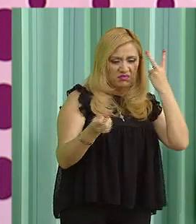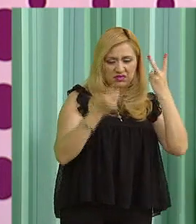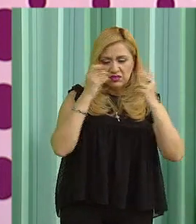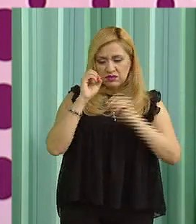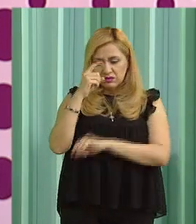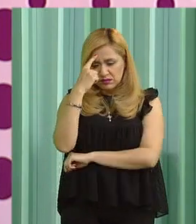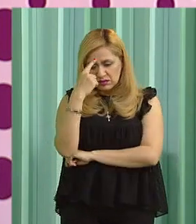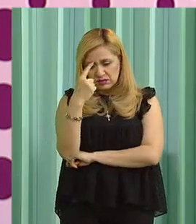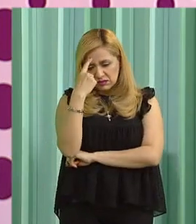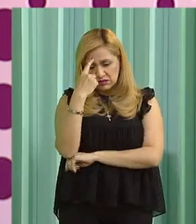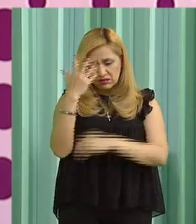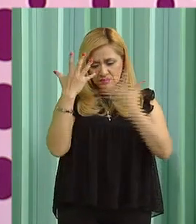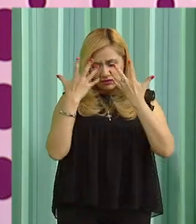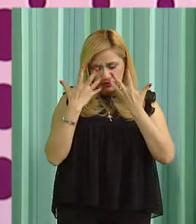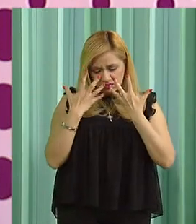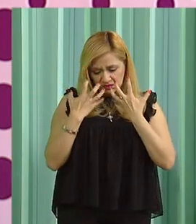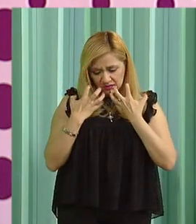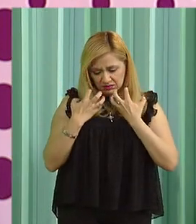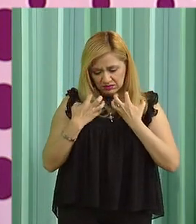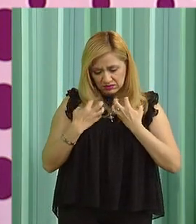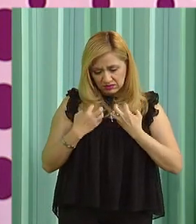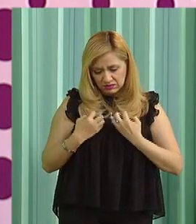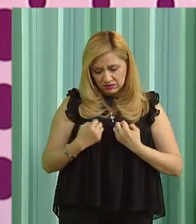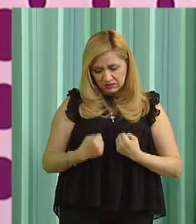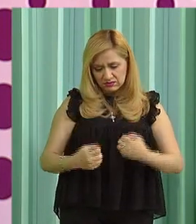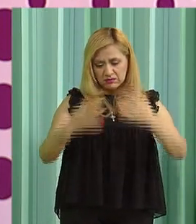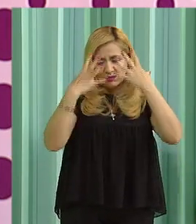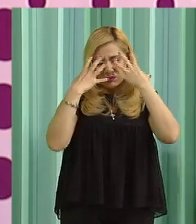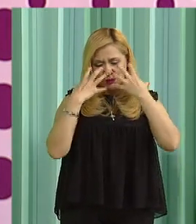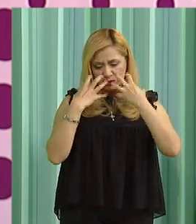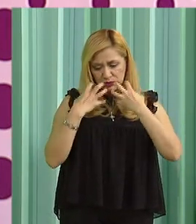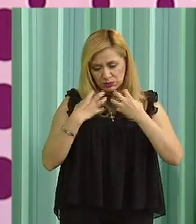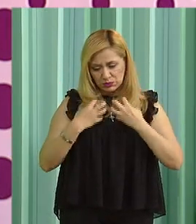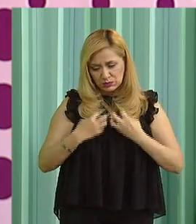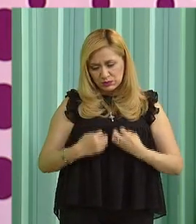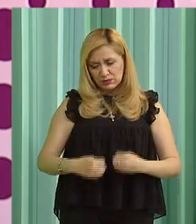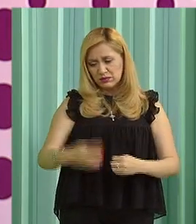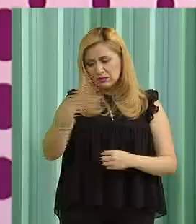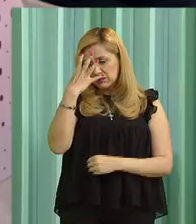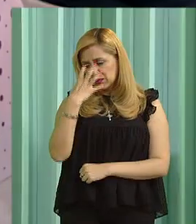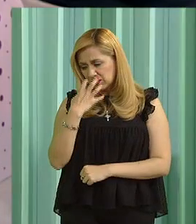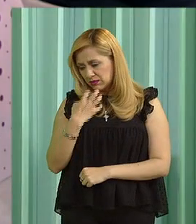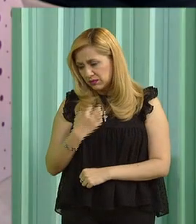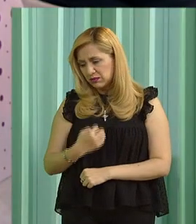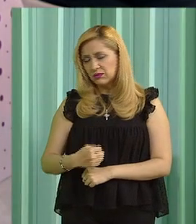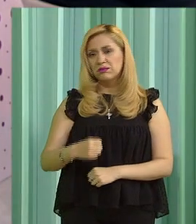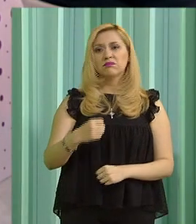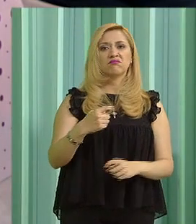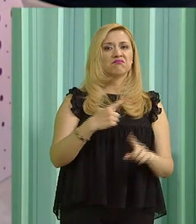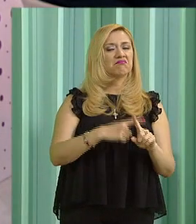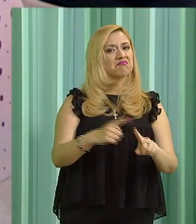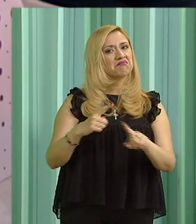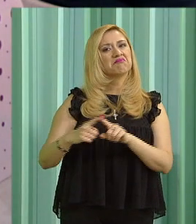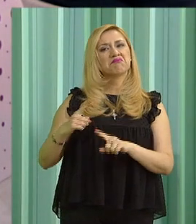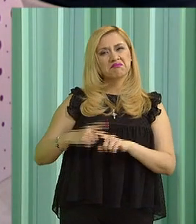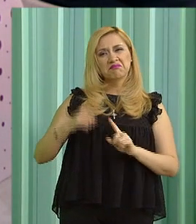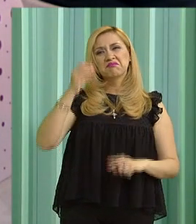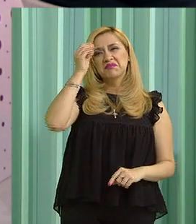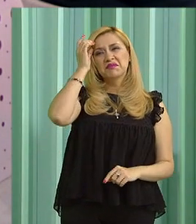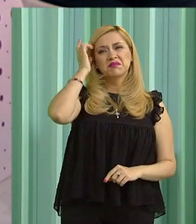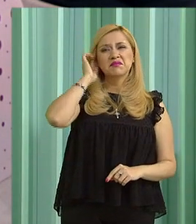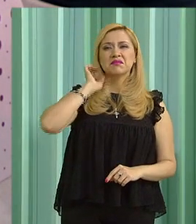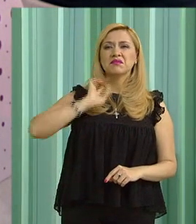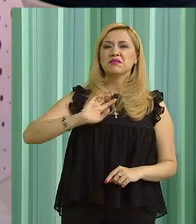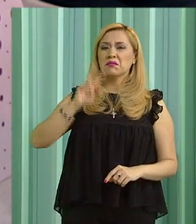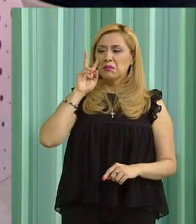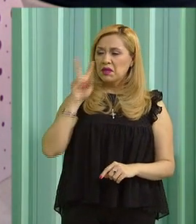postraumático, depresión y algunas otras conductas y padecimientos. Ok. mentales. Entonces, eso es lo que